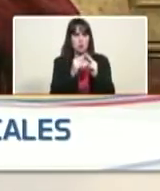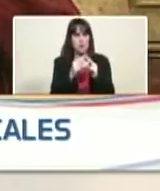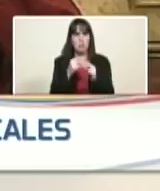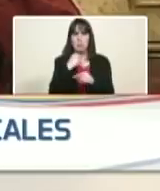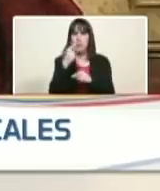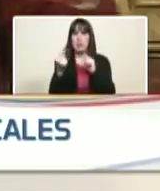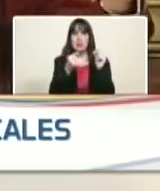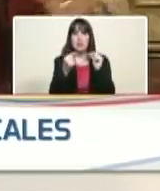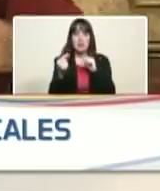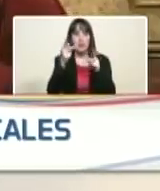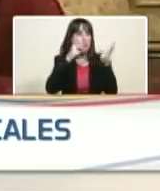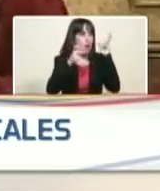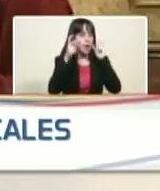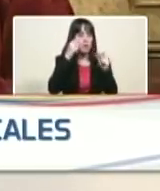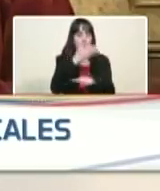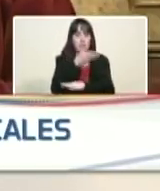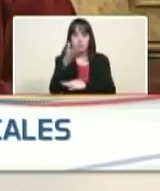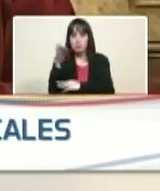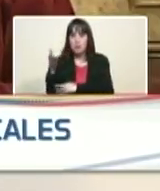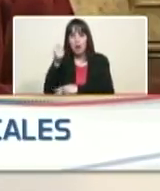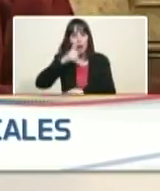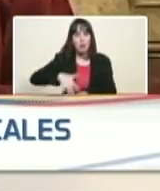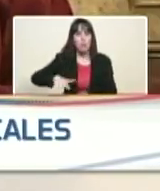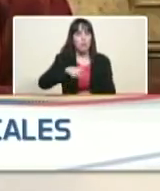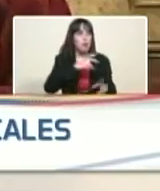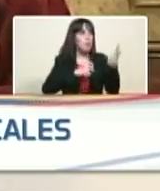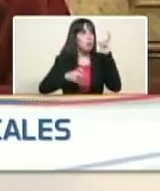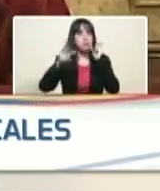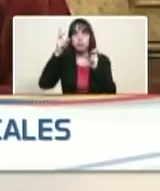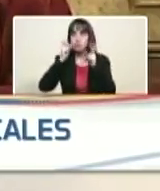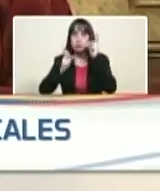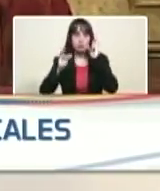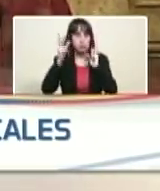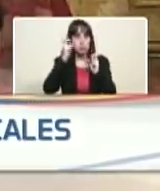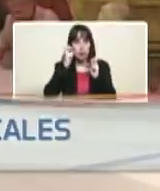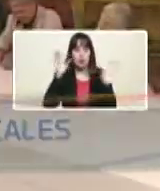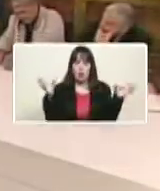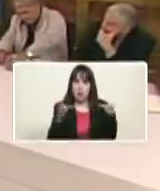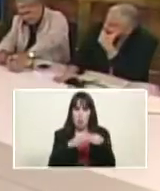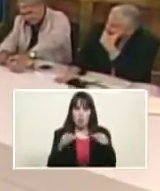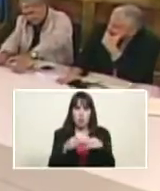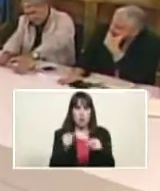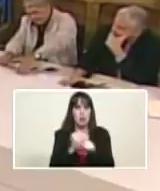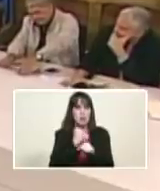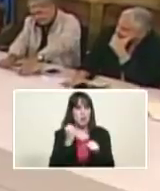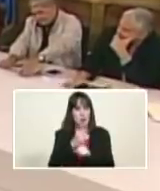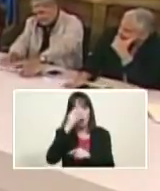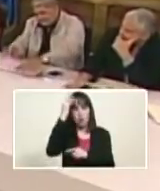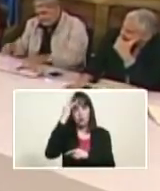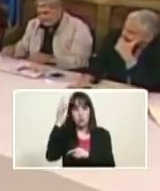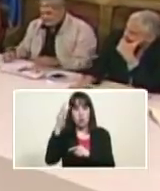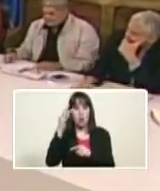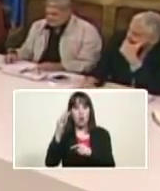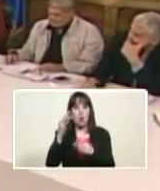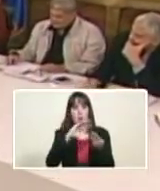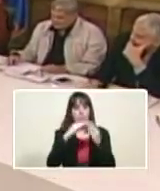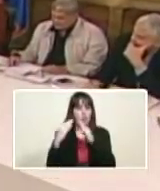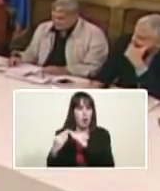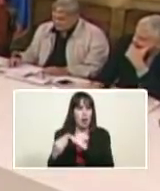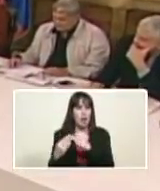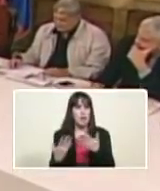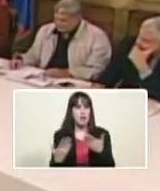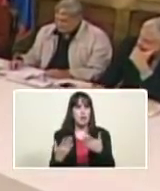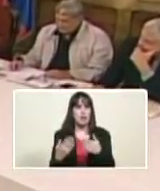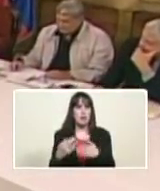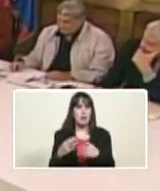vayan a escuchar al pueblo, le decía. Y se hicieron focus group, reuniones de trabajo con los consejos comunales, con sindicatos de base, con la